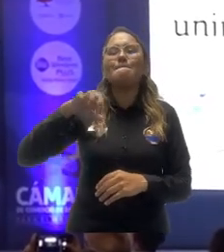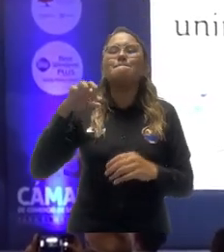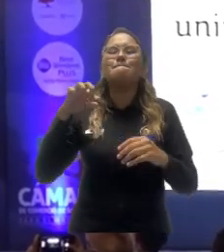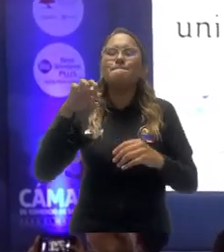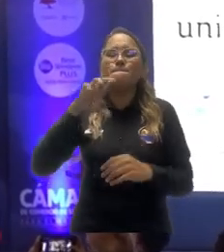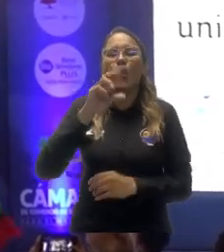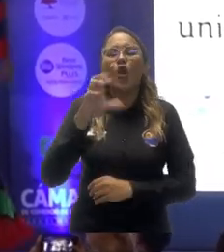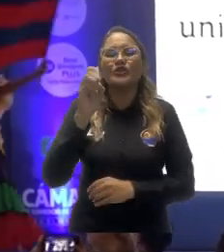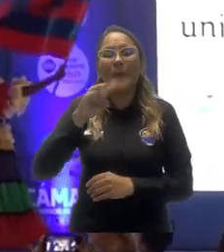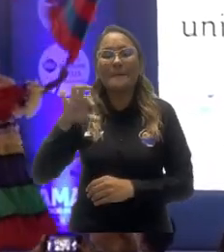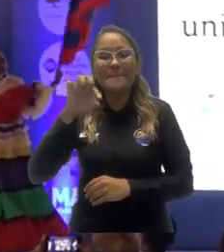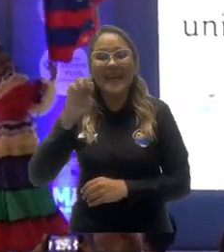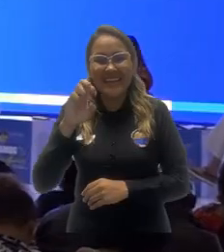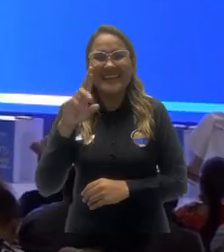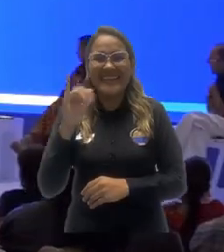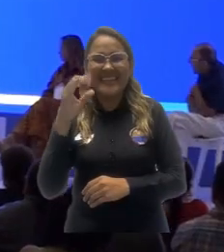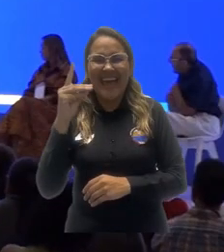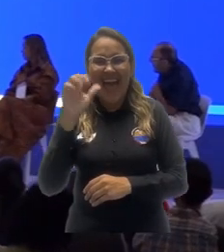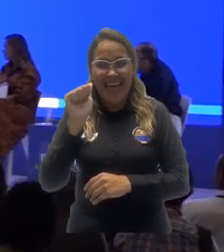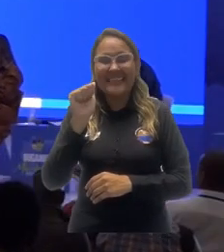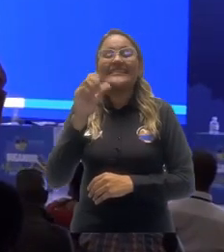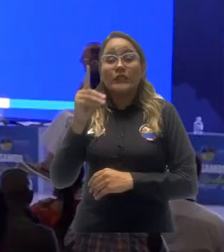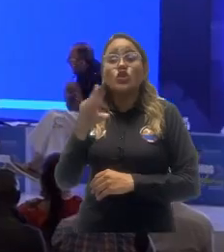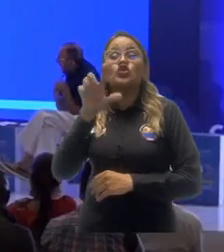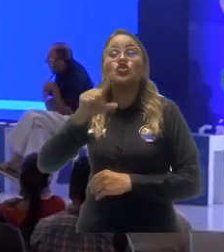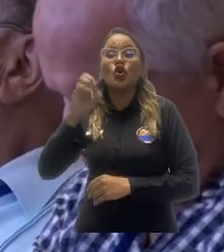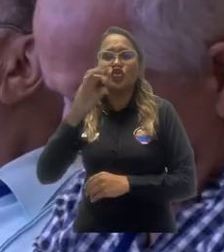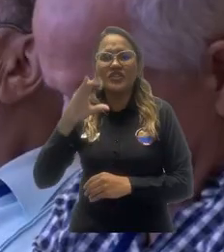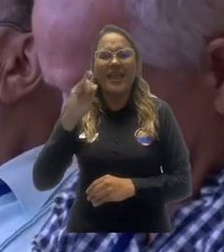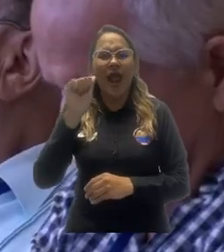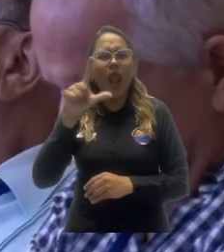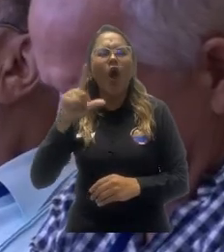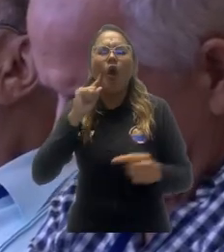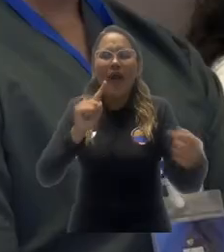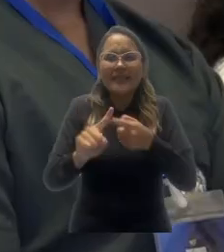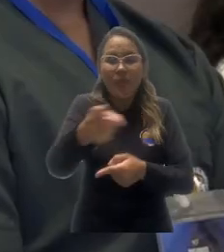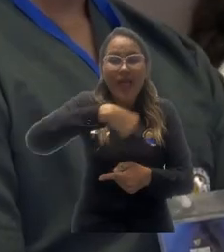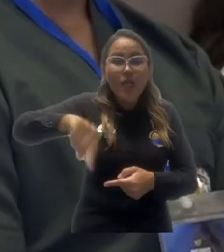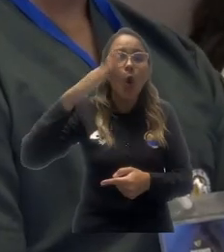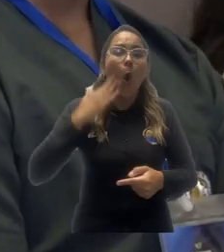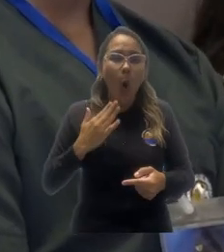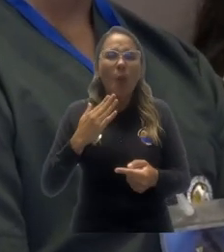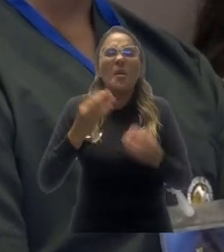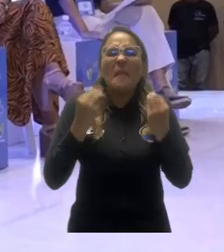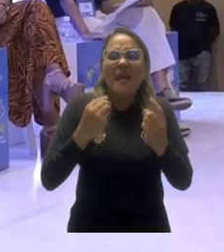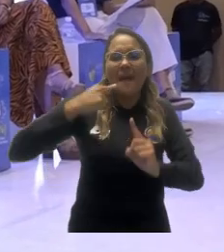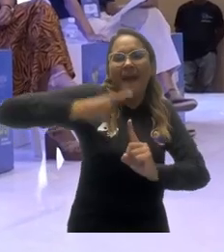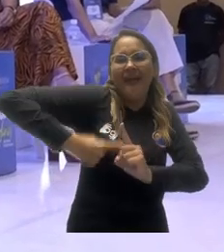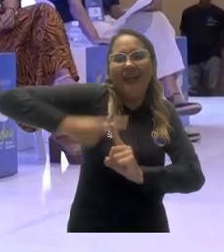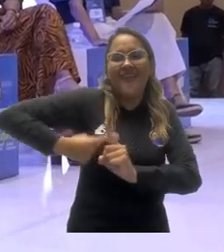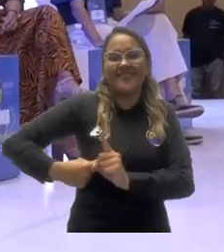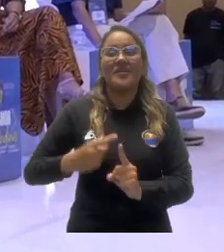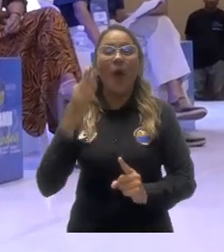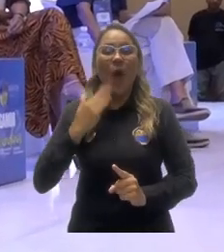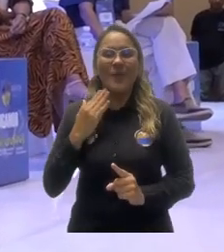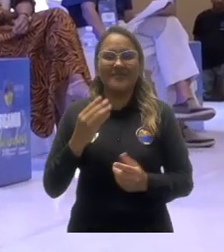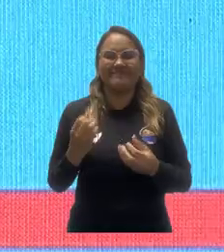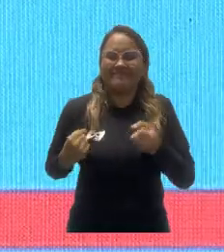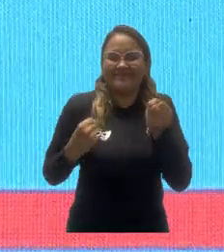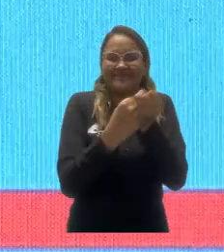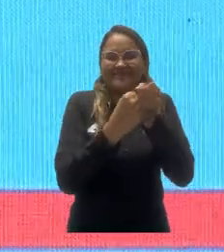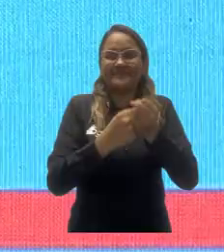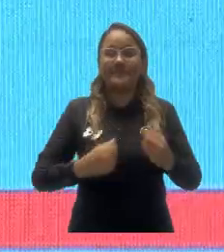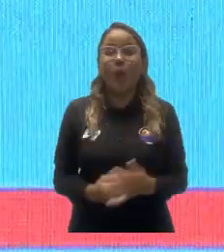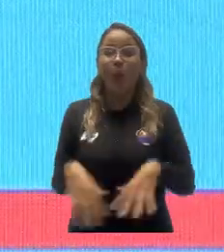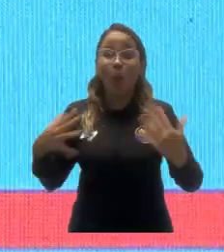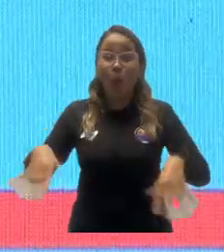Prosperidad Social anunció vincular a los jóvenes al programa Renta Joven y que este incentivo sirva de ayuda a su sostenimiento. Yo